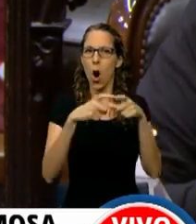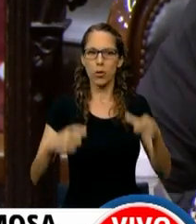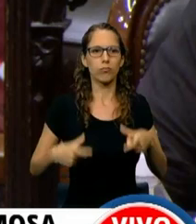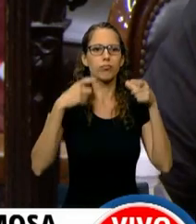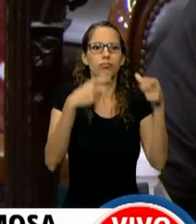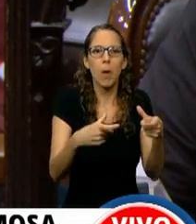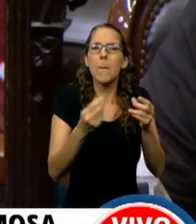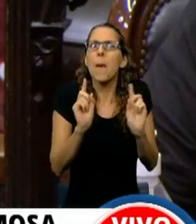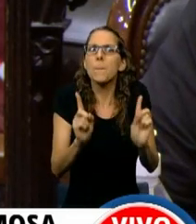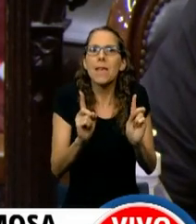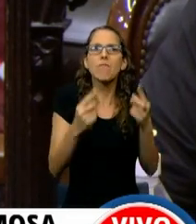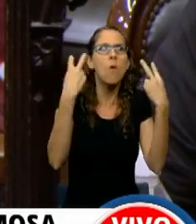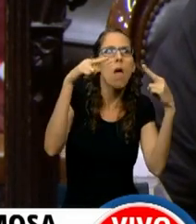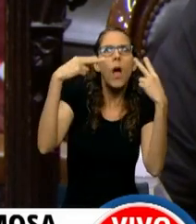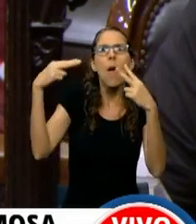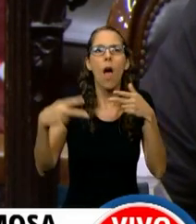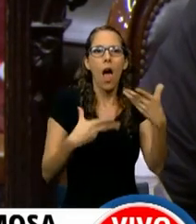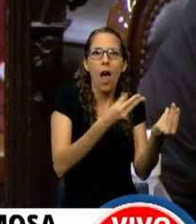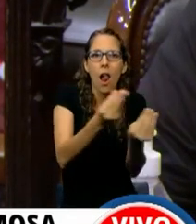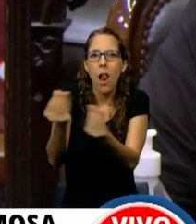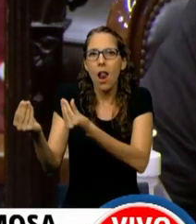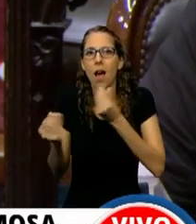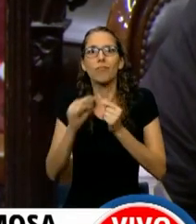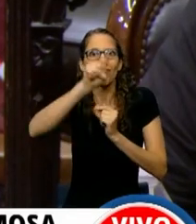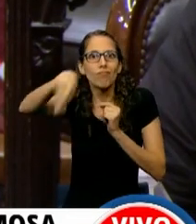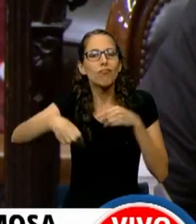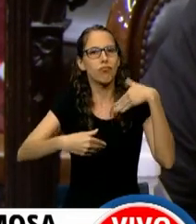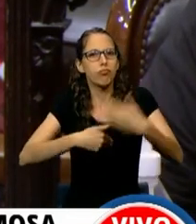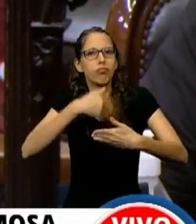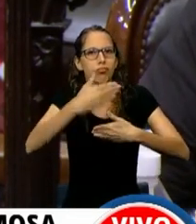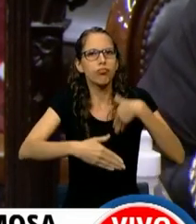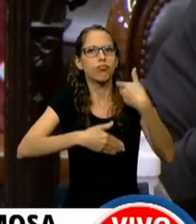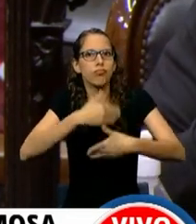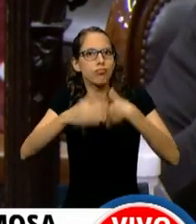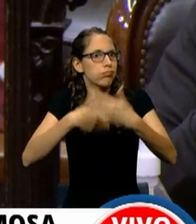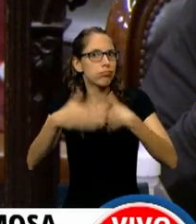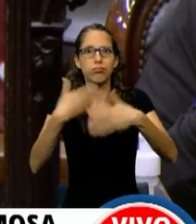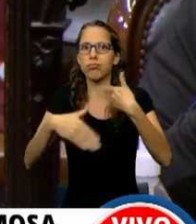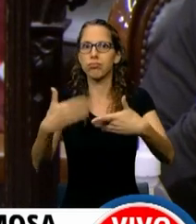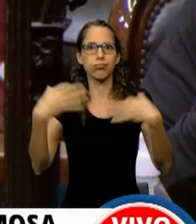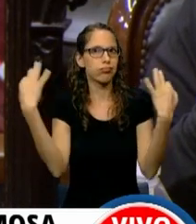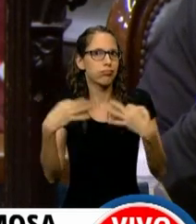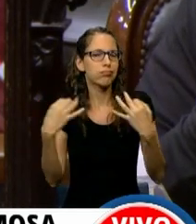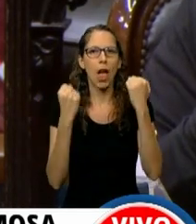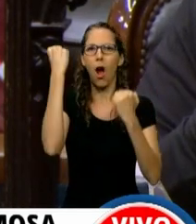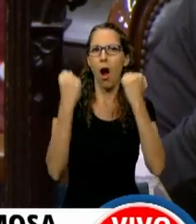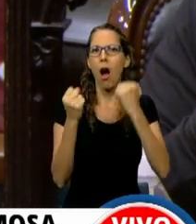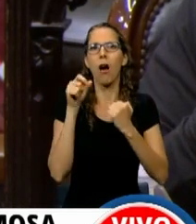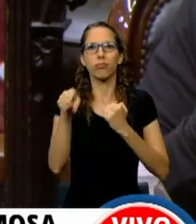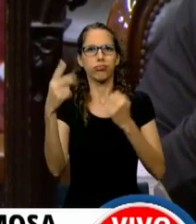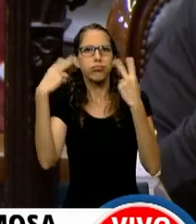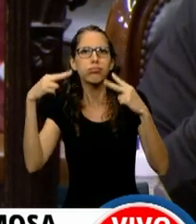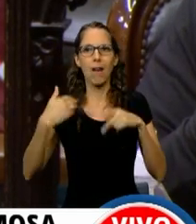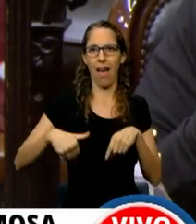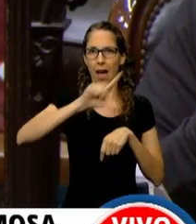invierta en el sector turístico. Eso generó una cadena muy positiva de reactivación del consumo